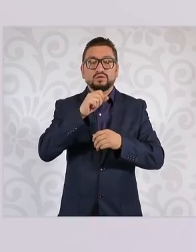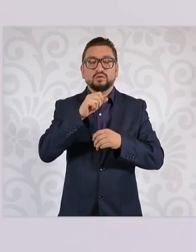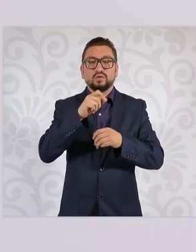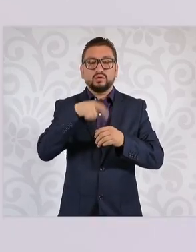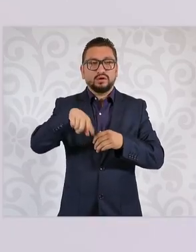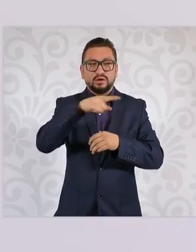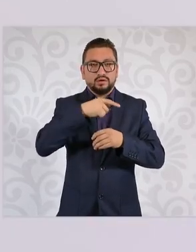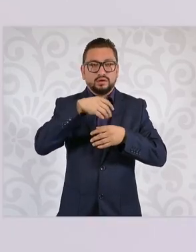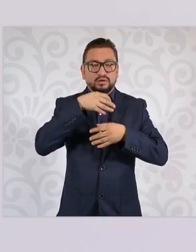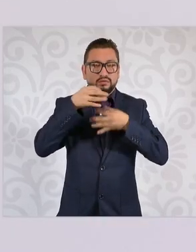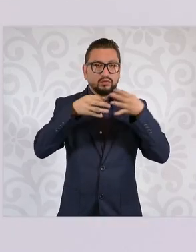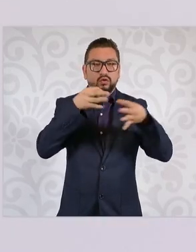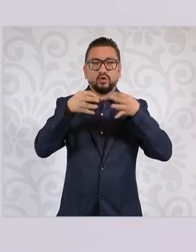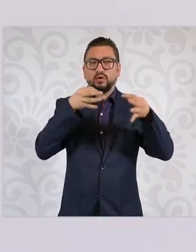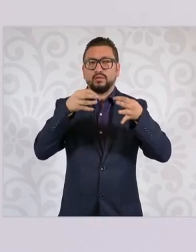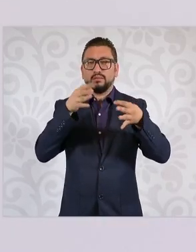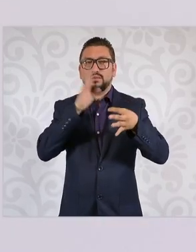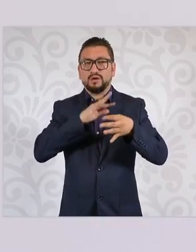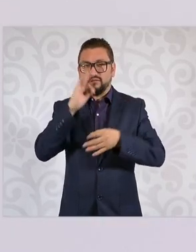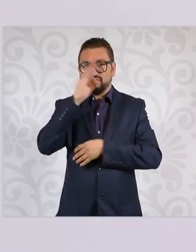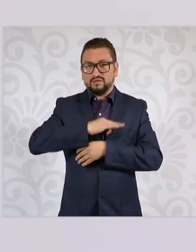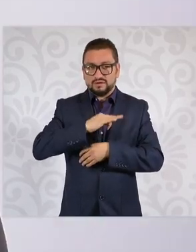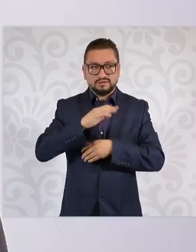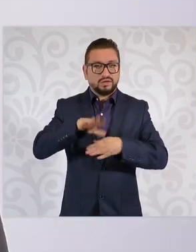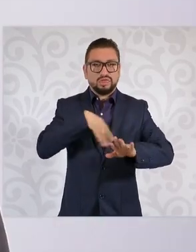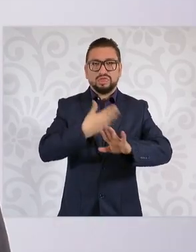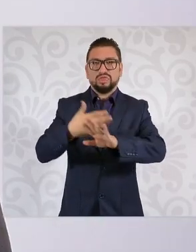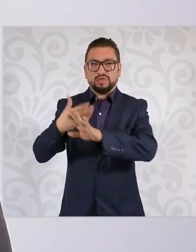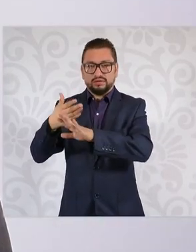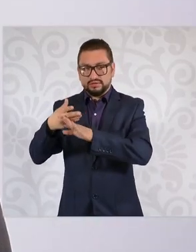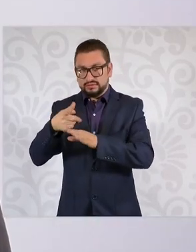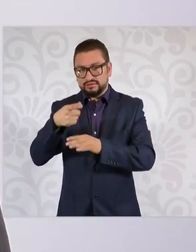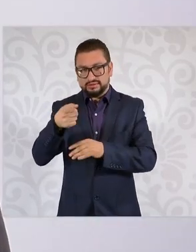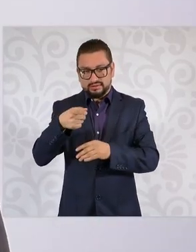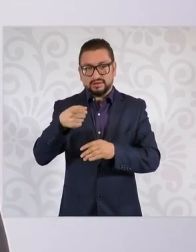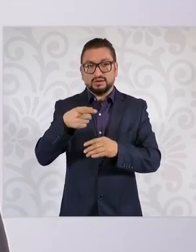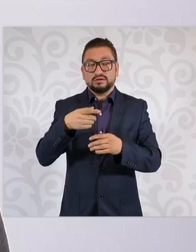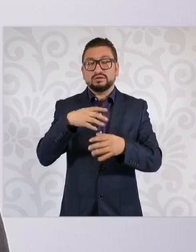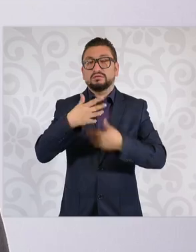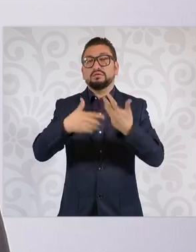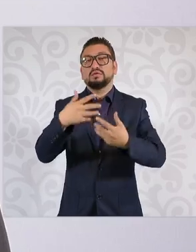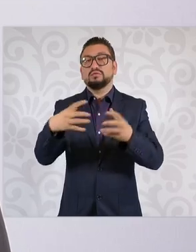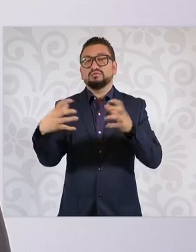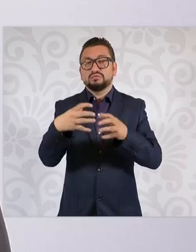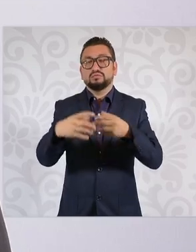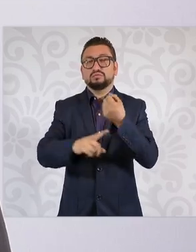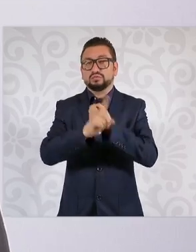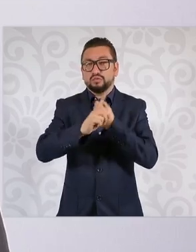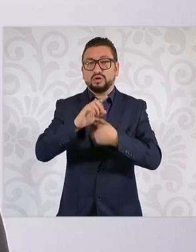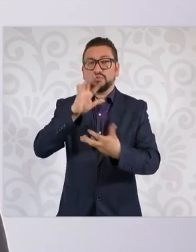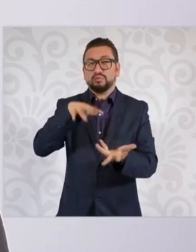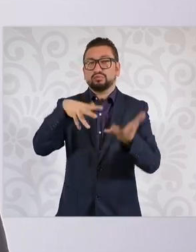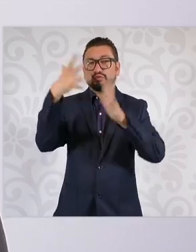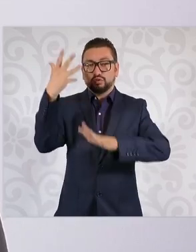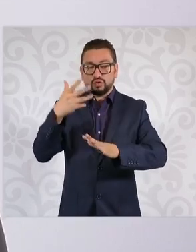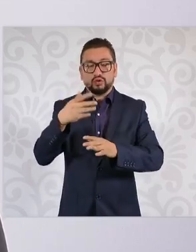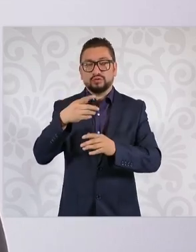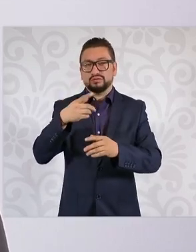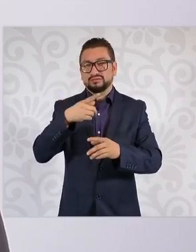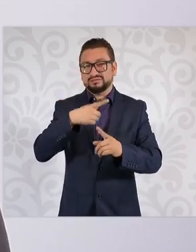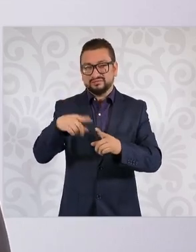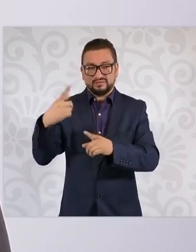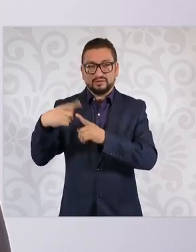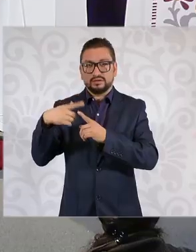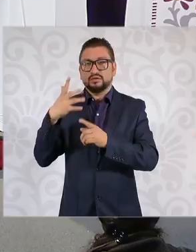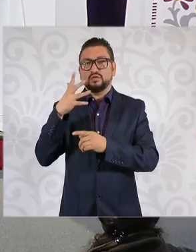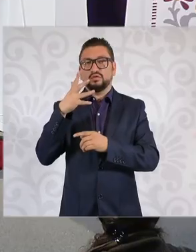la conversación pública. Estas potencian el riesgo de conflicto, violencia y amenazan las perspectivas a